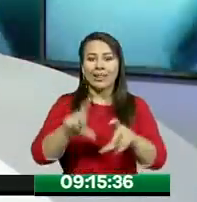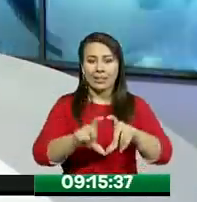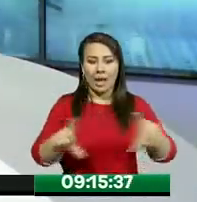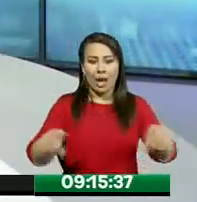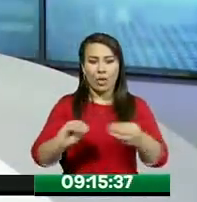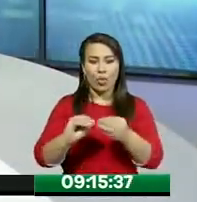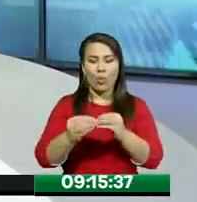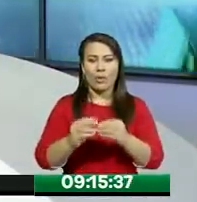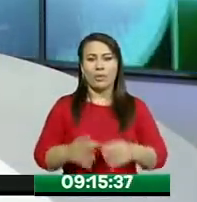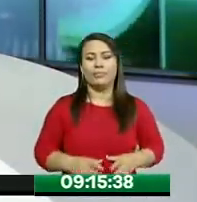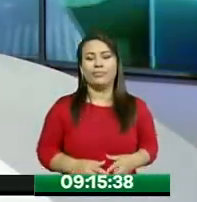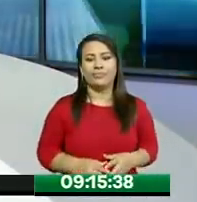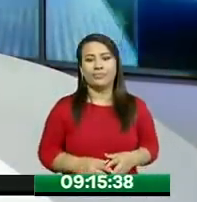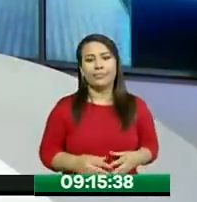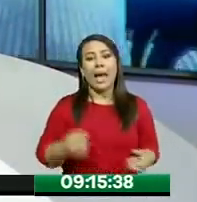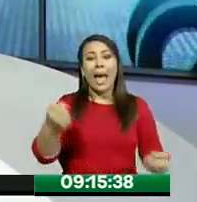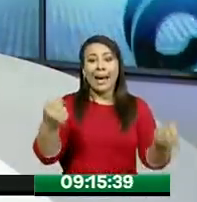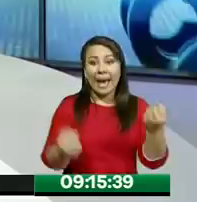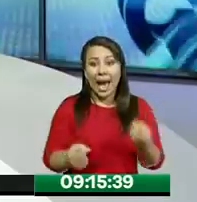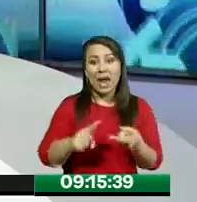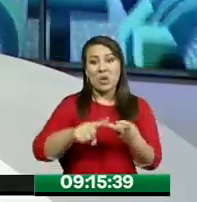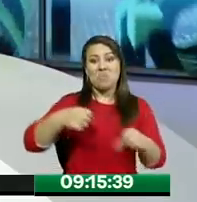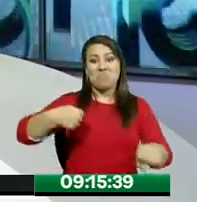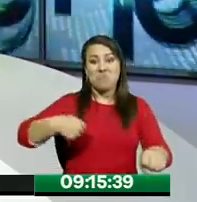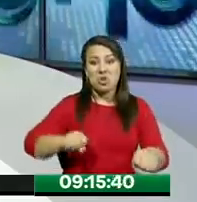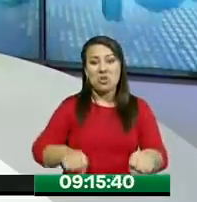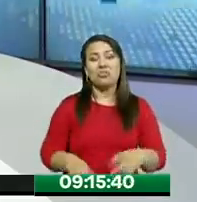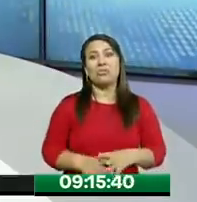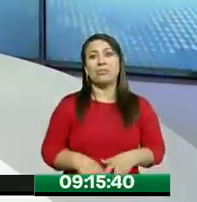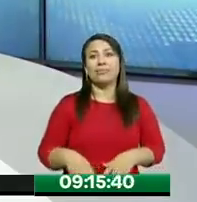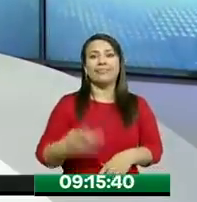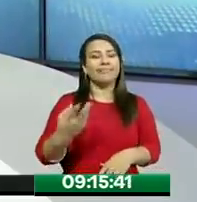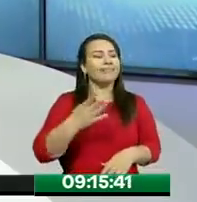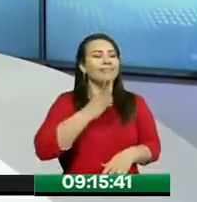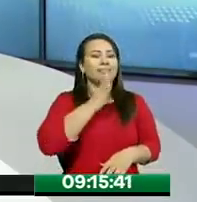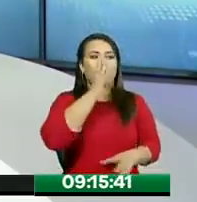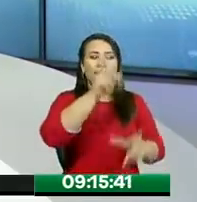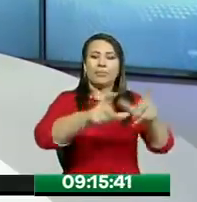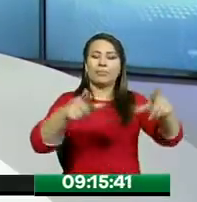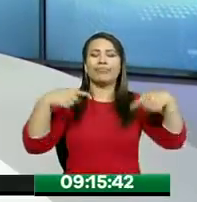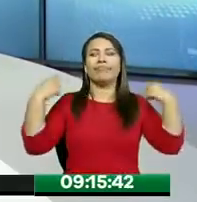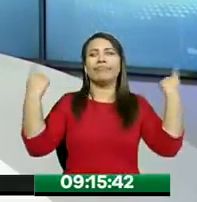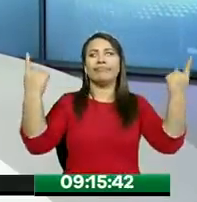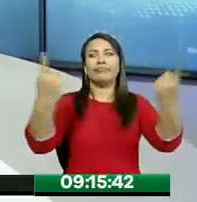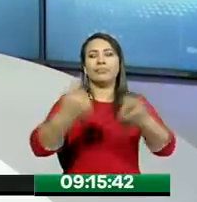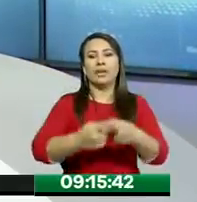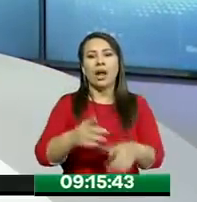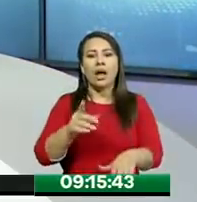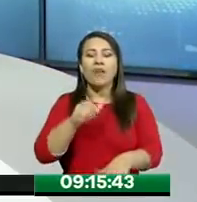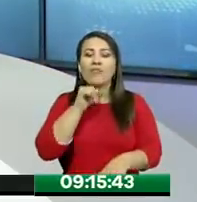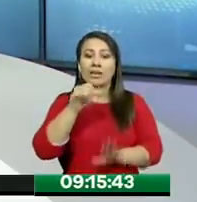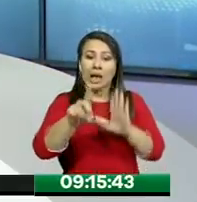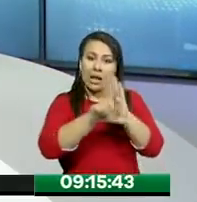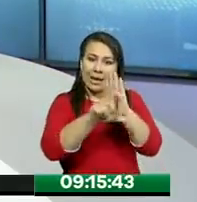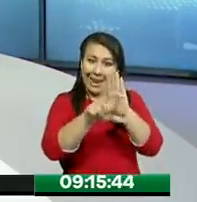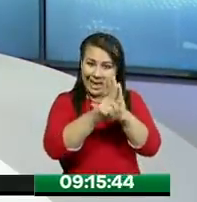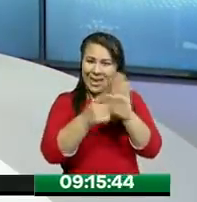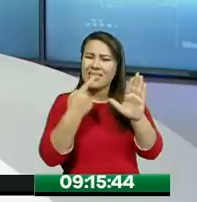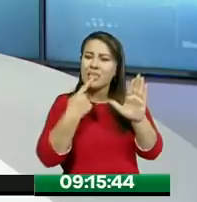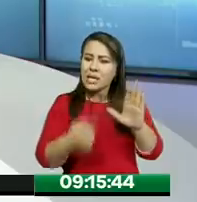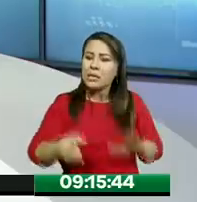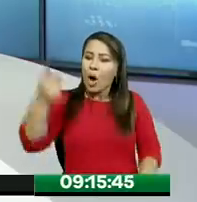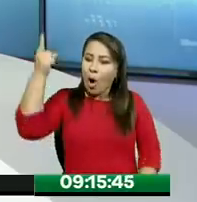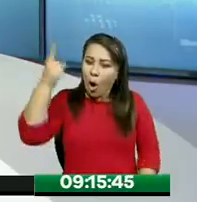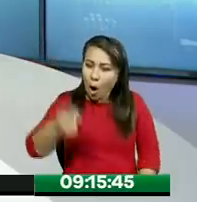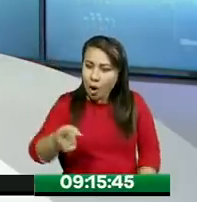incluso el tipo de basura, el tipo de desperdicio que hay acá, porque no solo estamos hablando de pronto de desechos